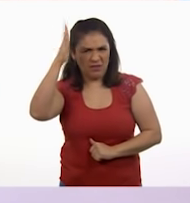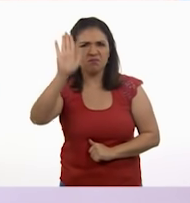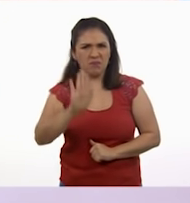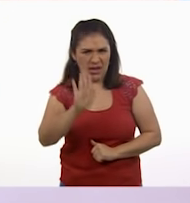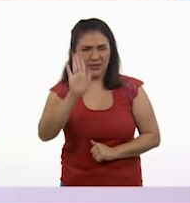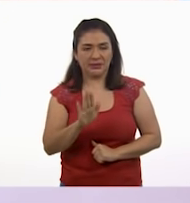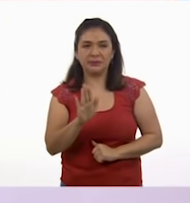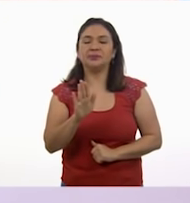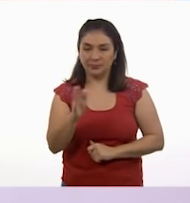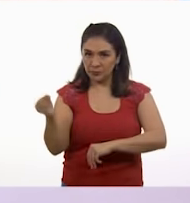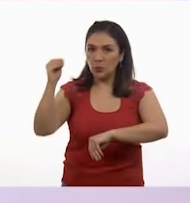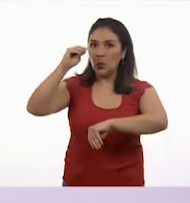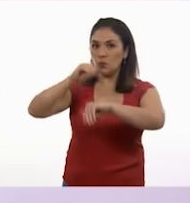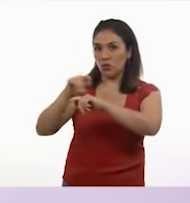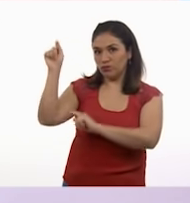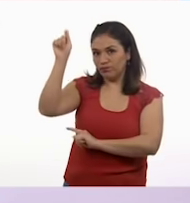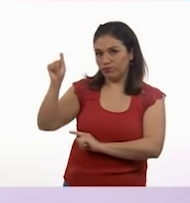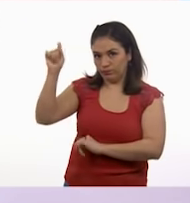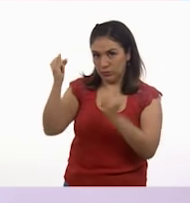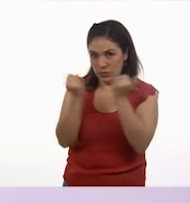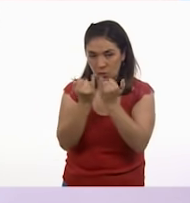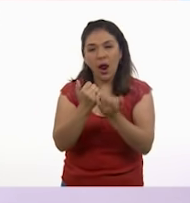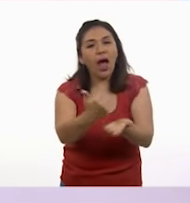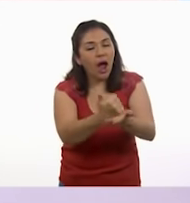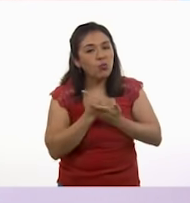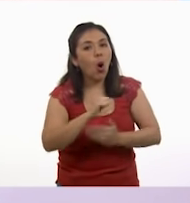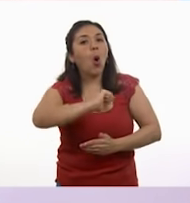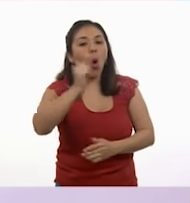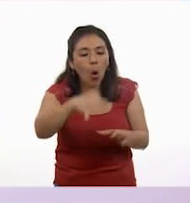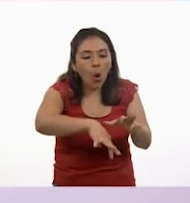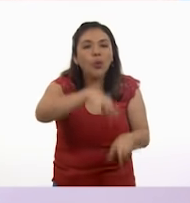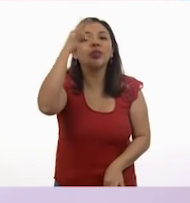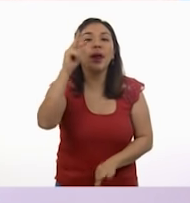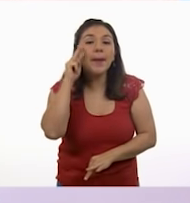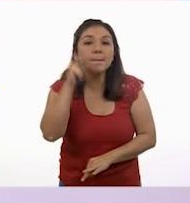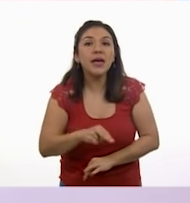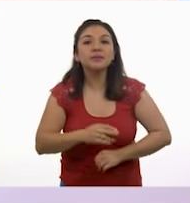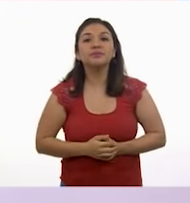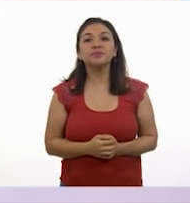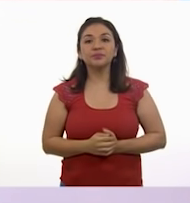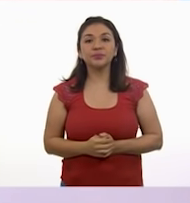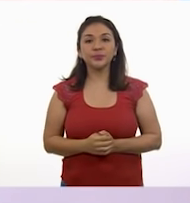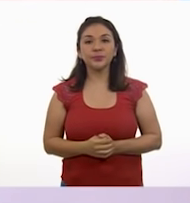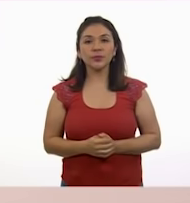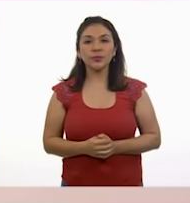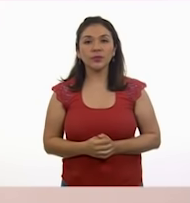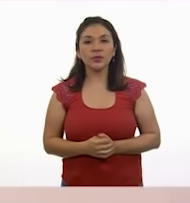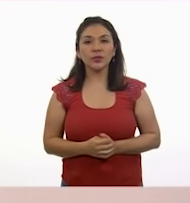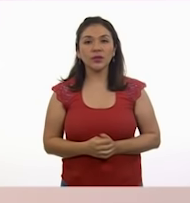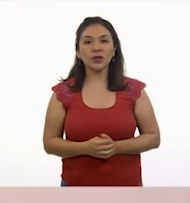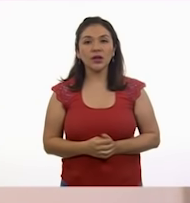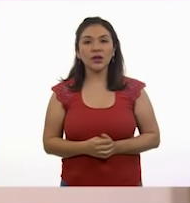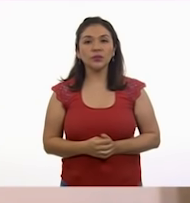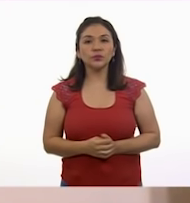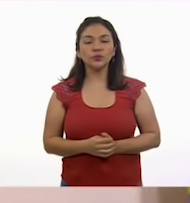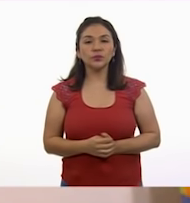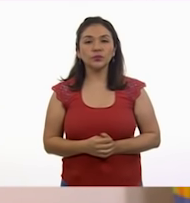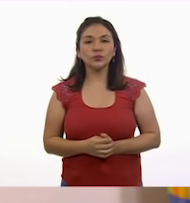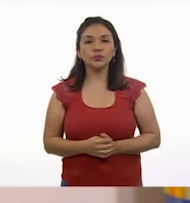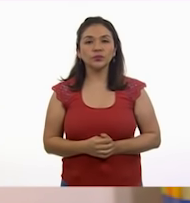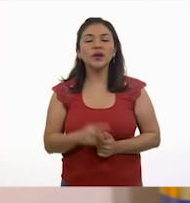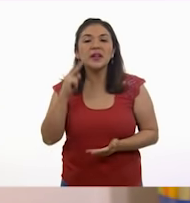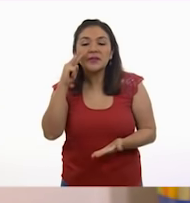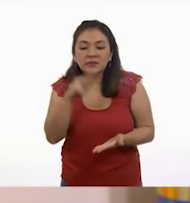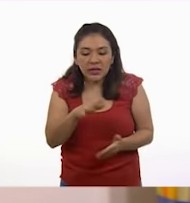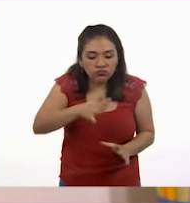hacer vamos a pegarla en lo que era pero me ayudas a sacar a la siguiente la pegando vamos